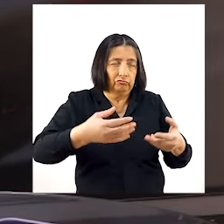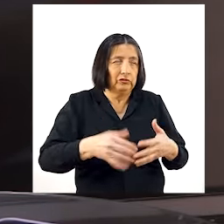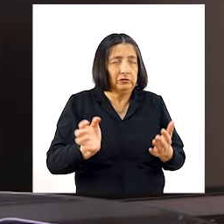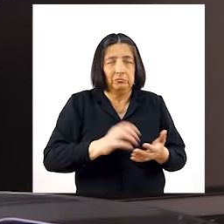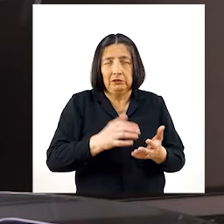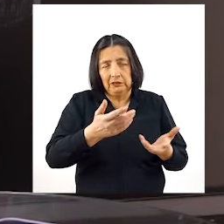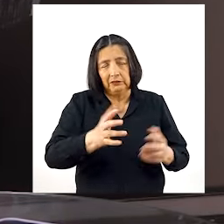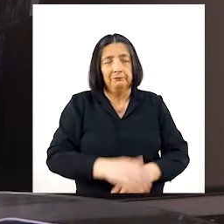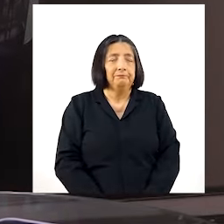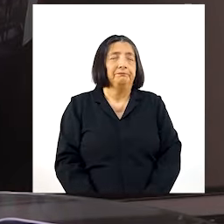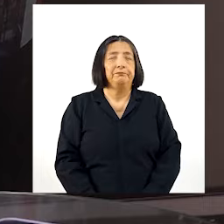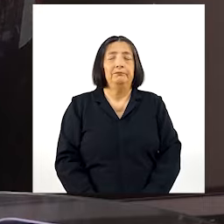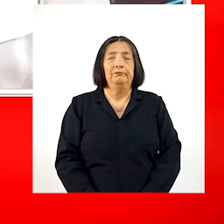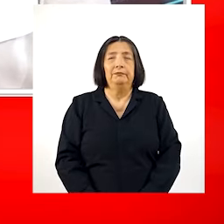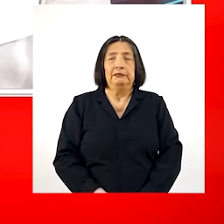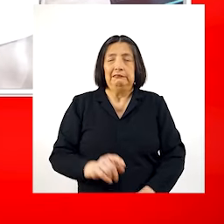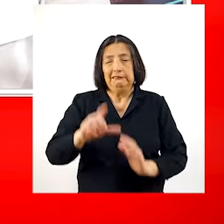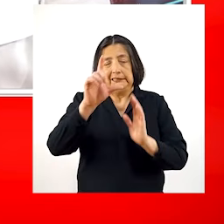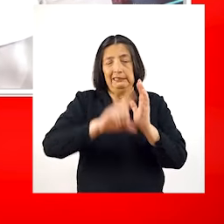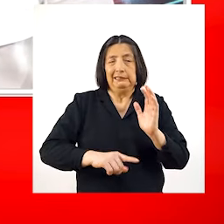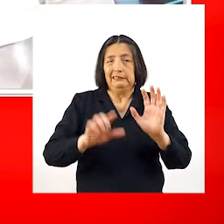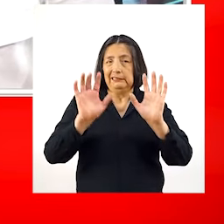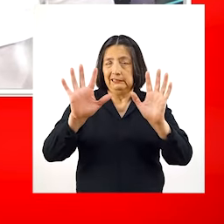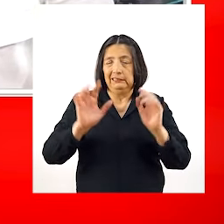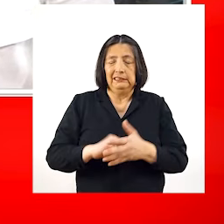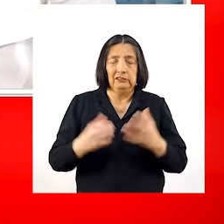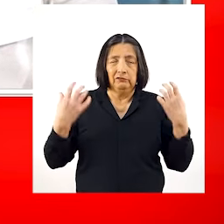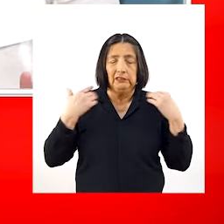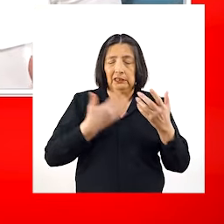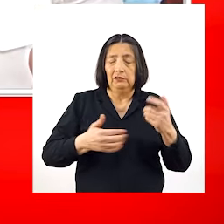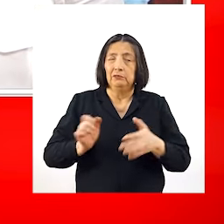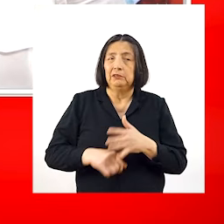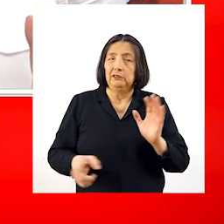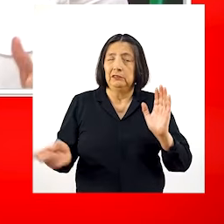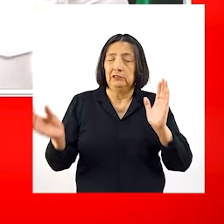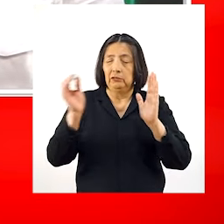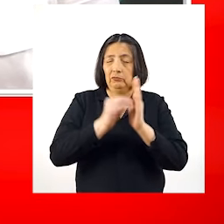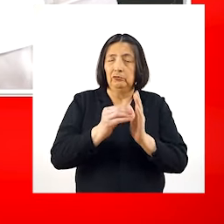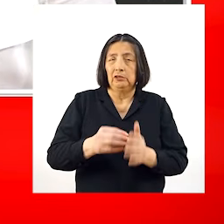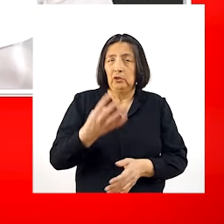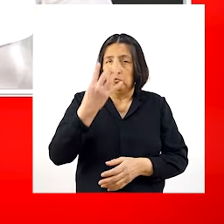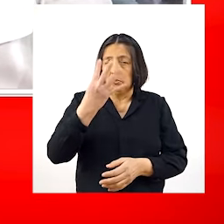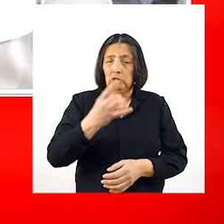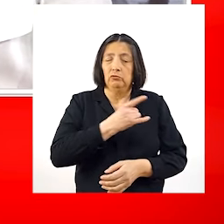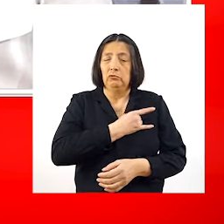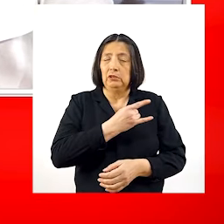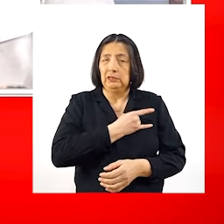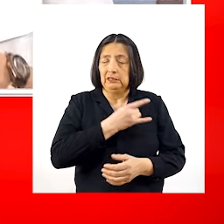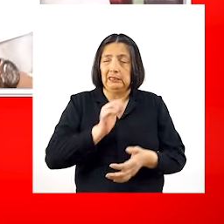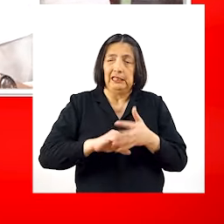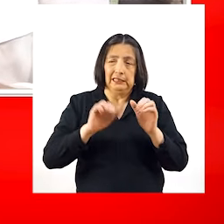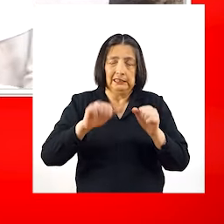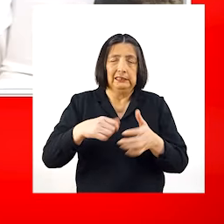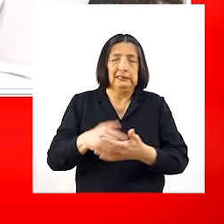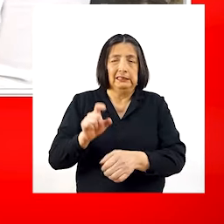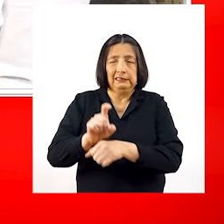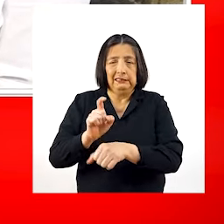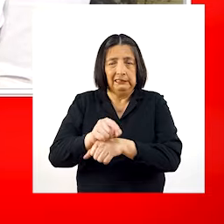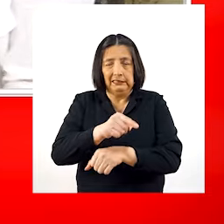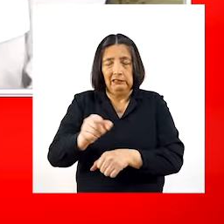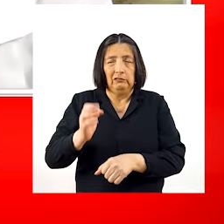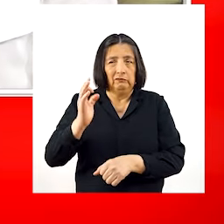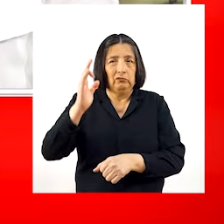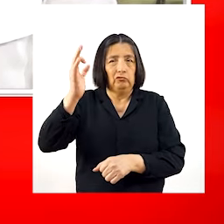importantes también en esa cartera. Esta lista de diez entidades se incluyen a cuatro universidades, cuatro universidades que están